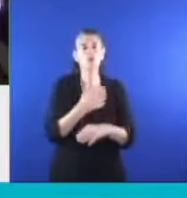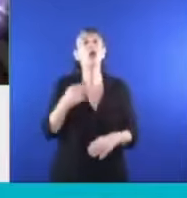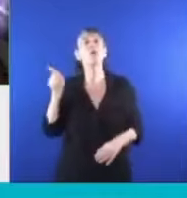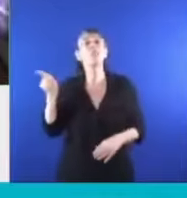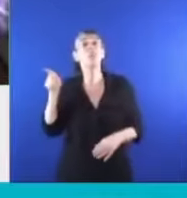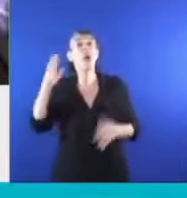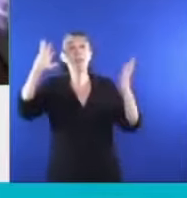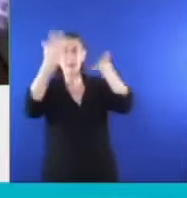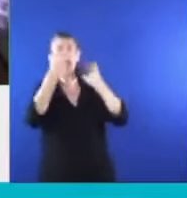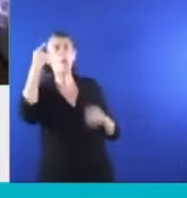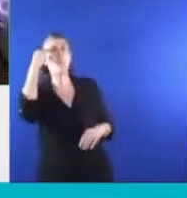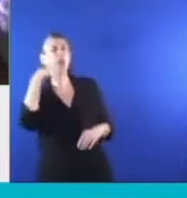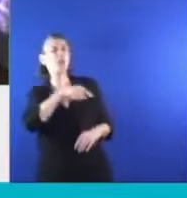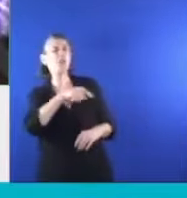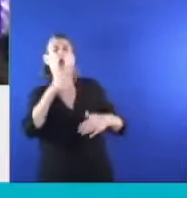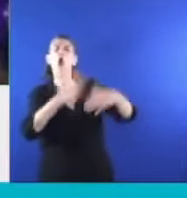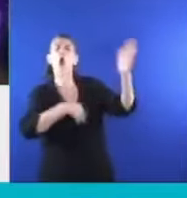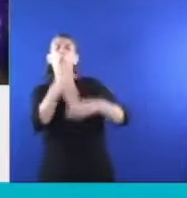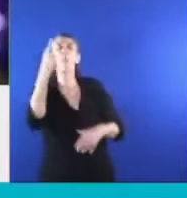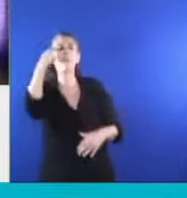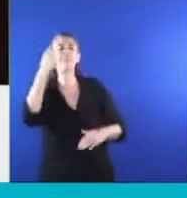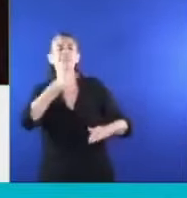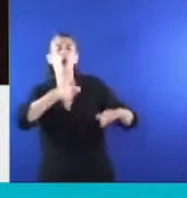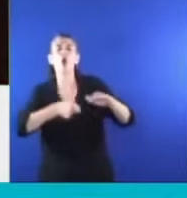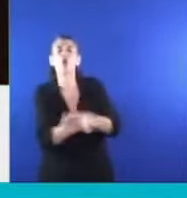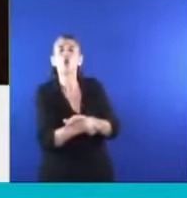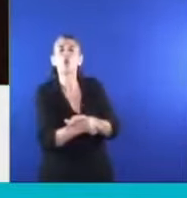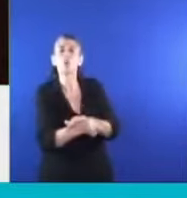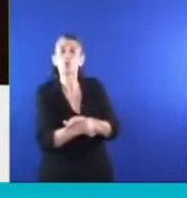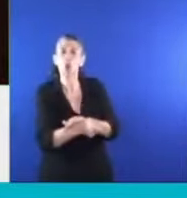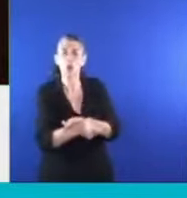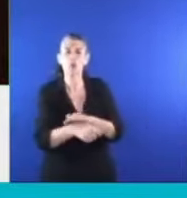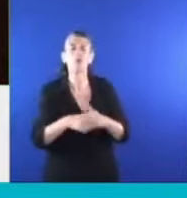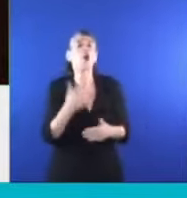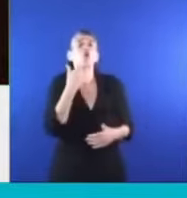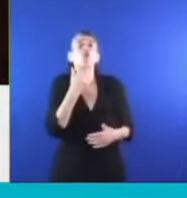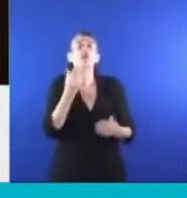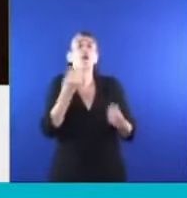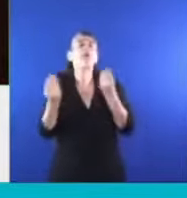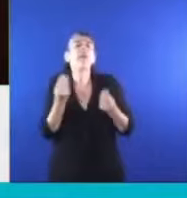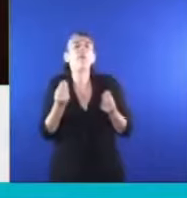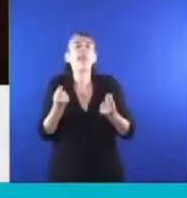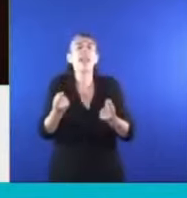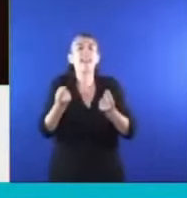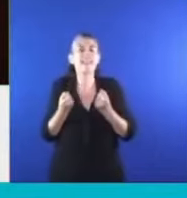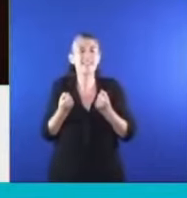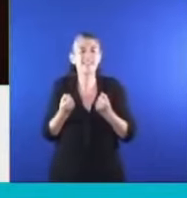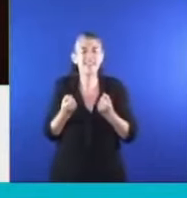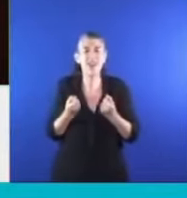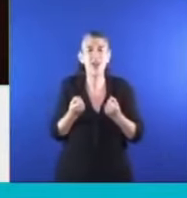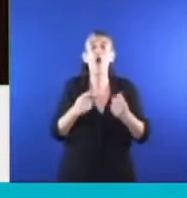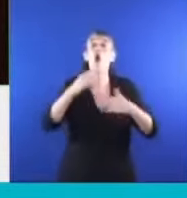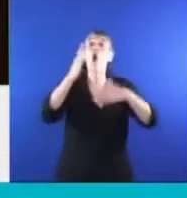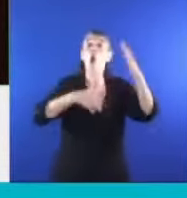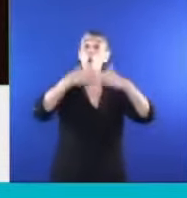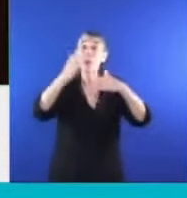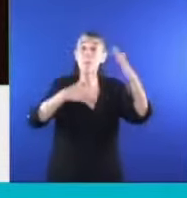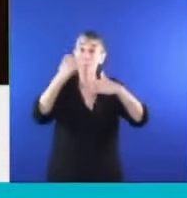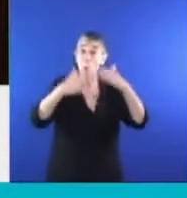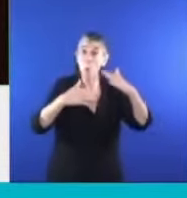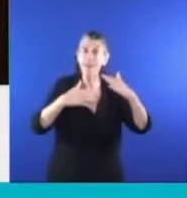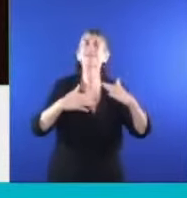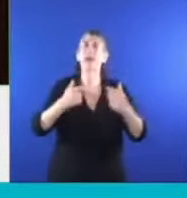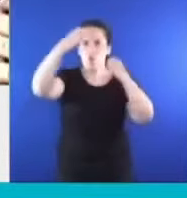corrupción. No conoce nuestra provincia ni ninguna otra, y no sabe de sus necesidades. La obra pública no solo genera empleo y reactivación